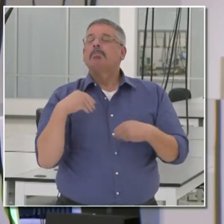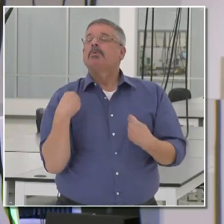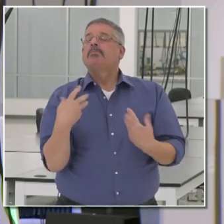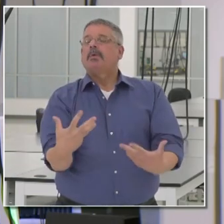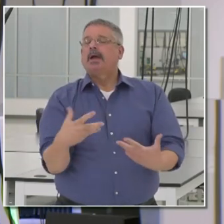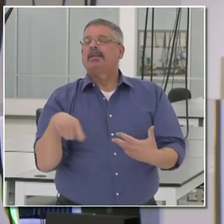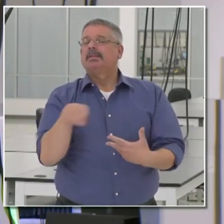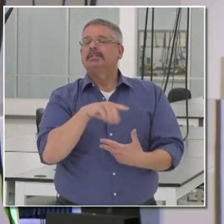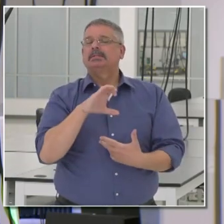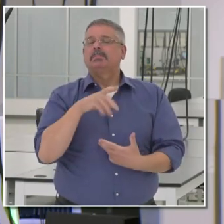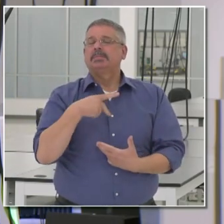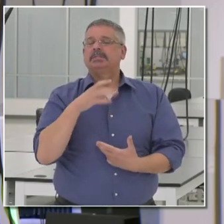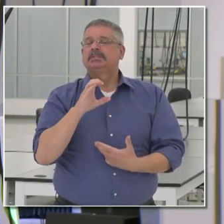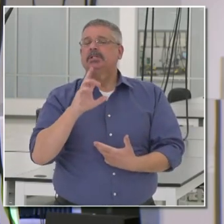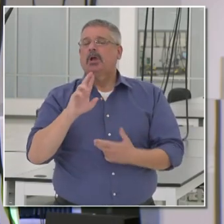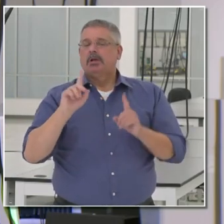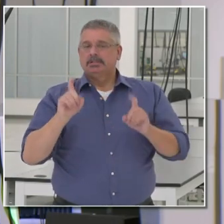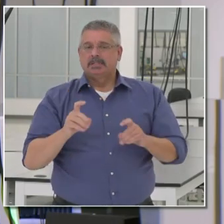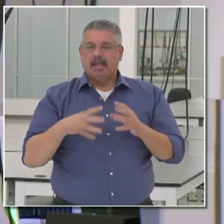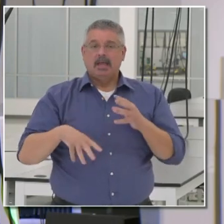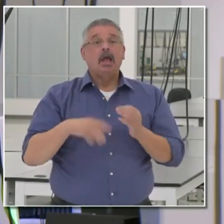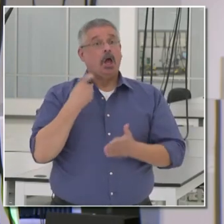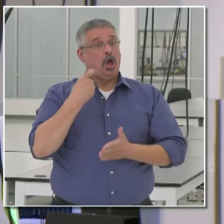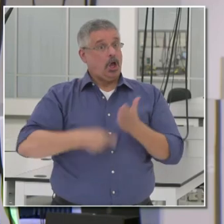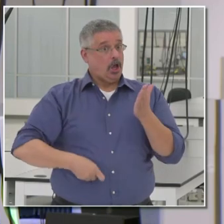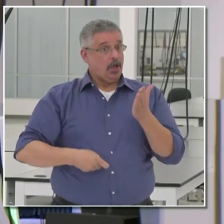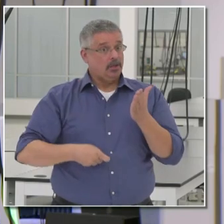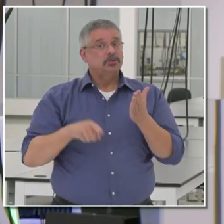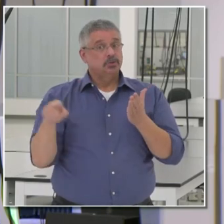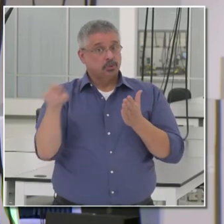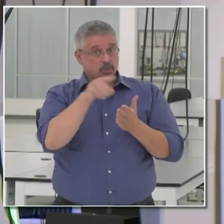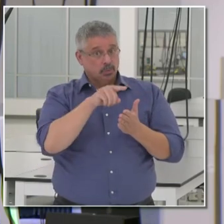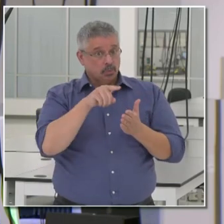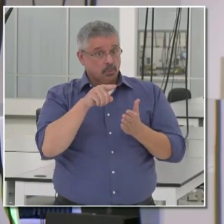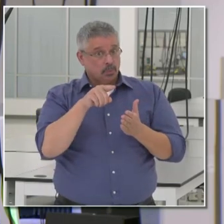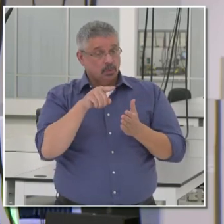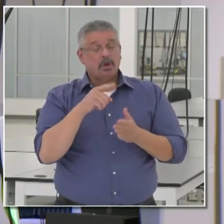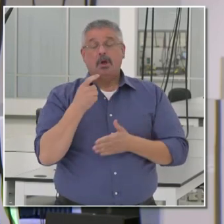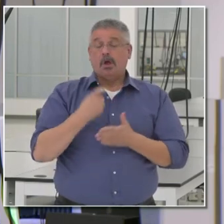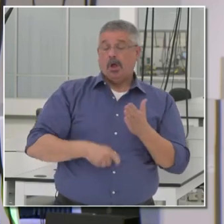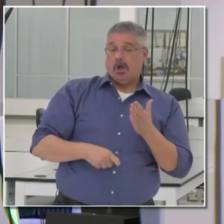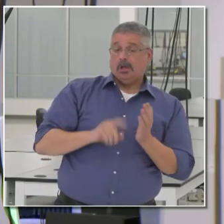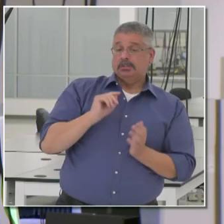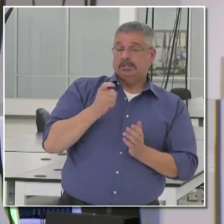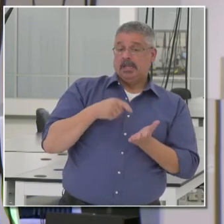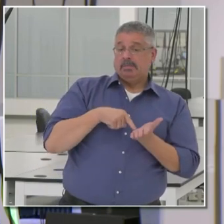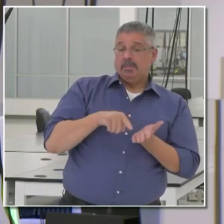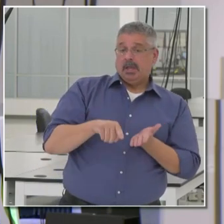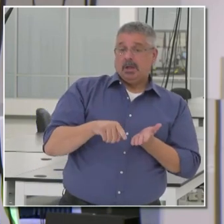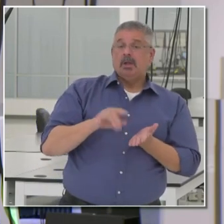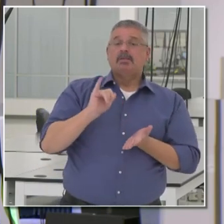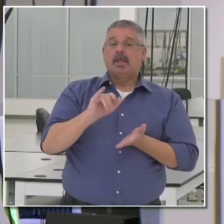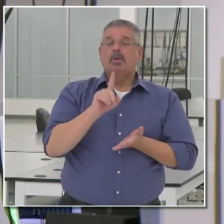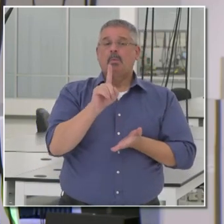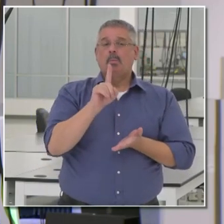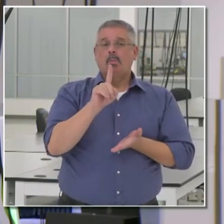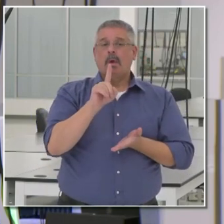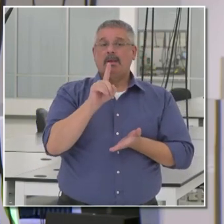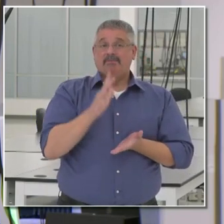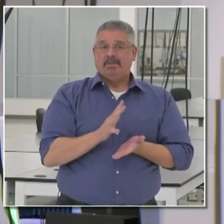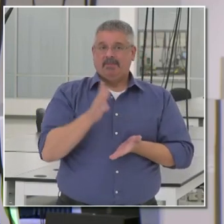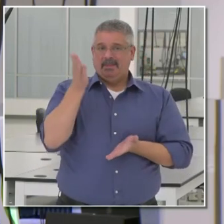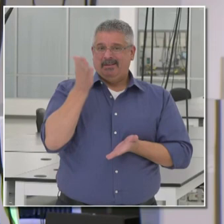antígenos ahora estamos proporcionando estas pruebas pcr y añadiendo costo para ustedes y costo a los contribuyentes